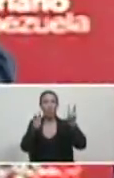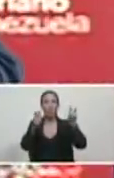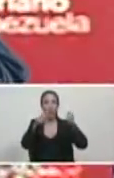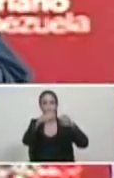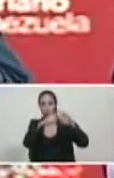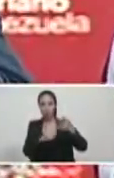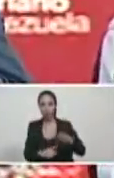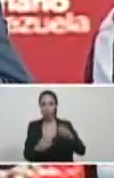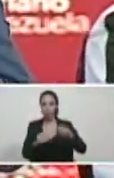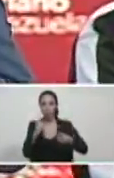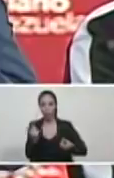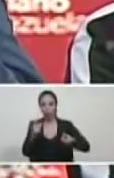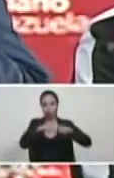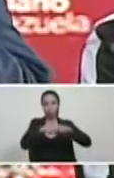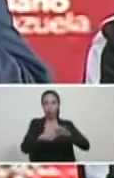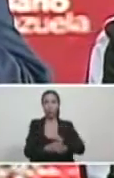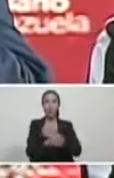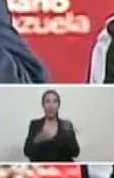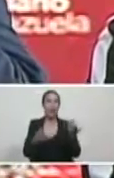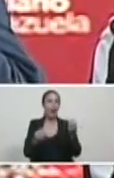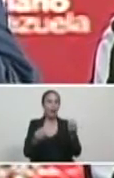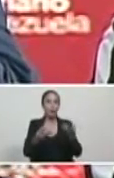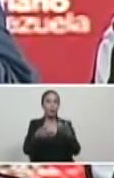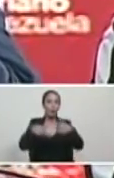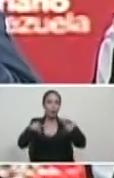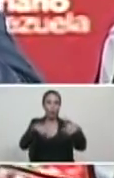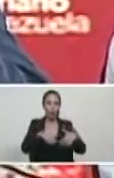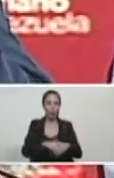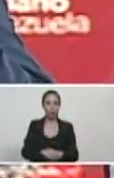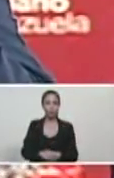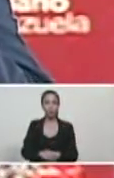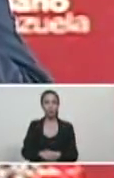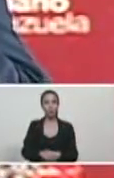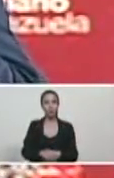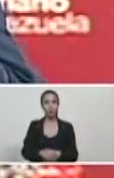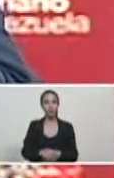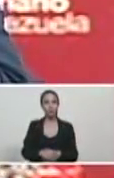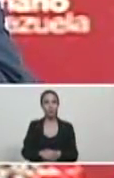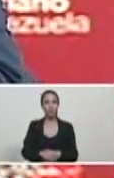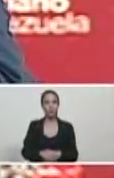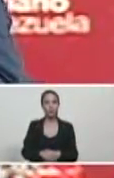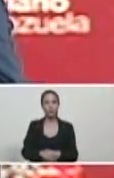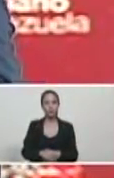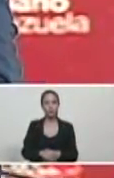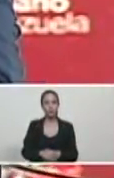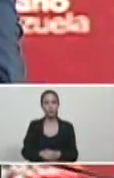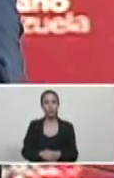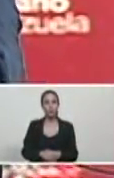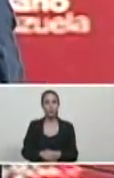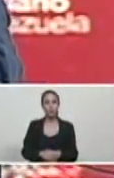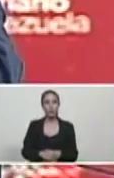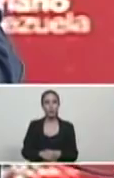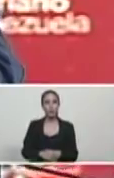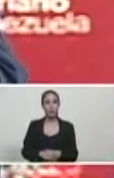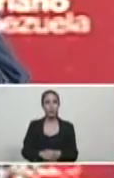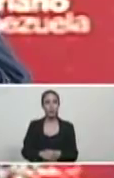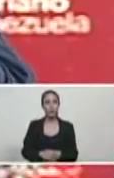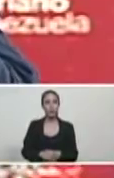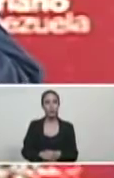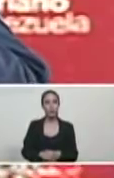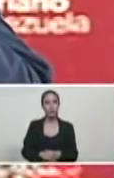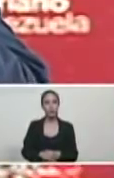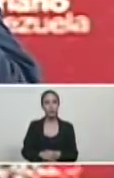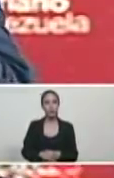integra ese movimiento en la vivienda. Y efectivamente, presidente, lo primero que tenemos que decir es que no solamente